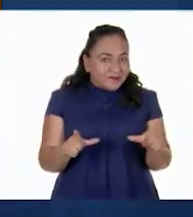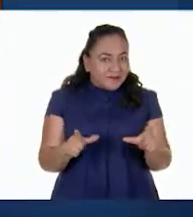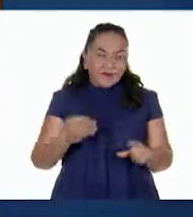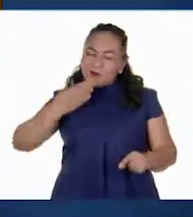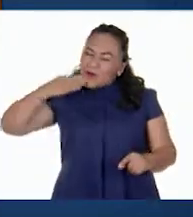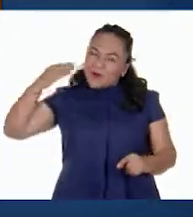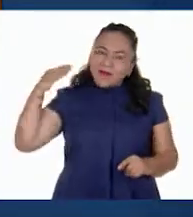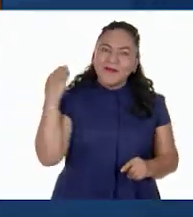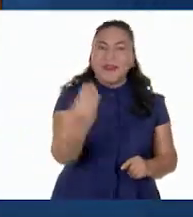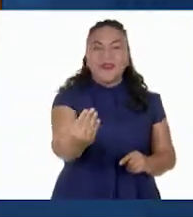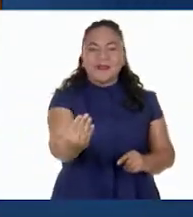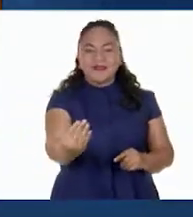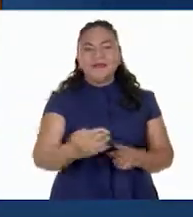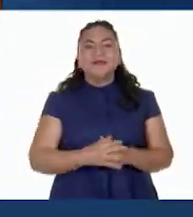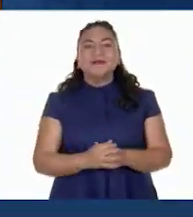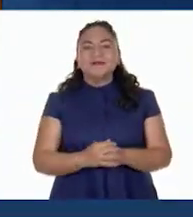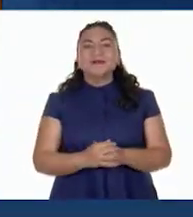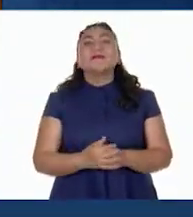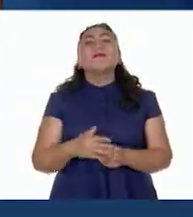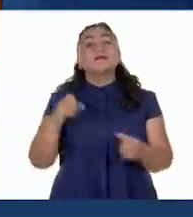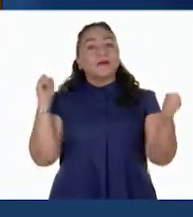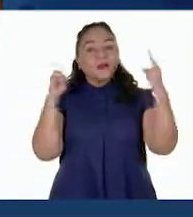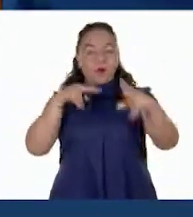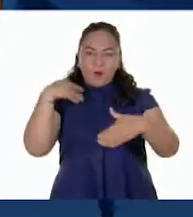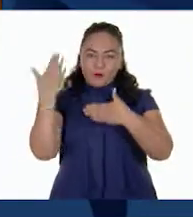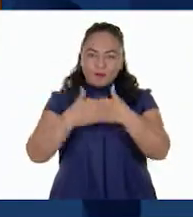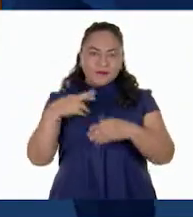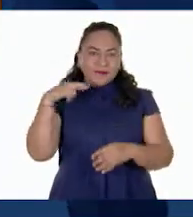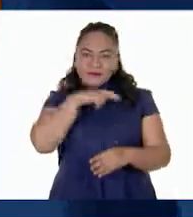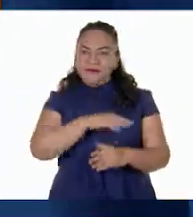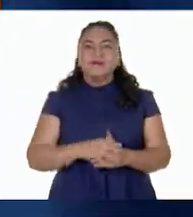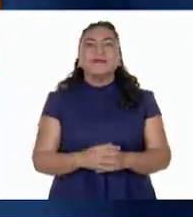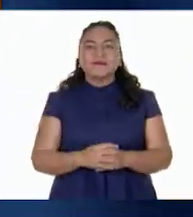¡Muy bien! ¡Nos vemos pronto!